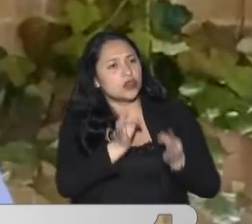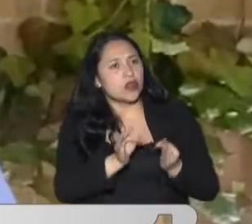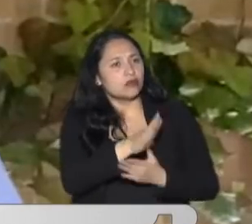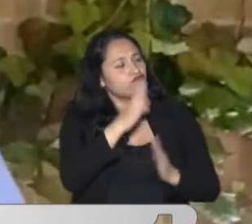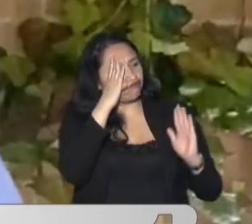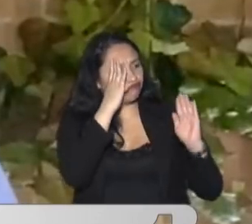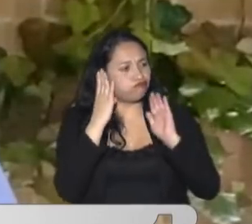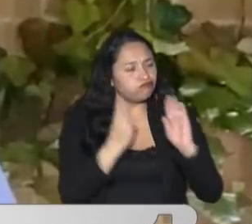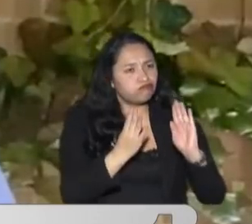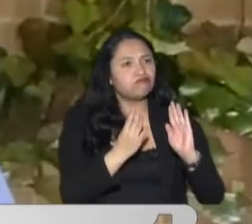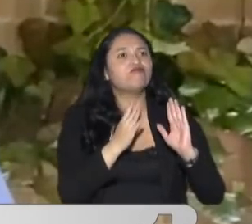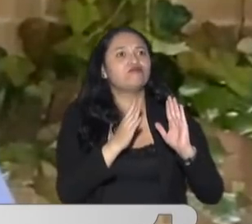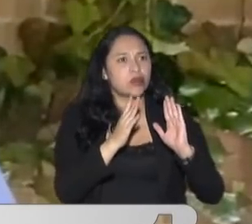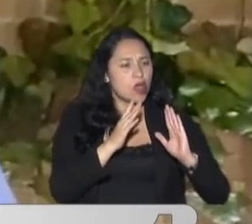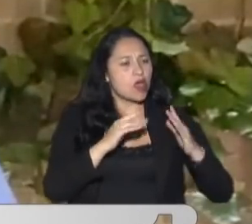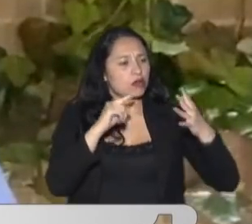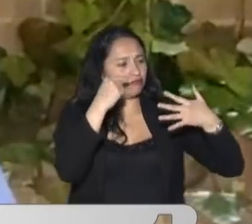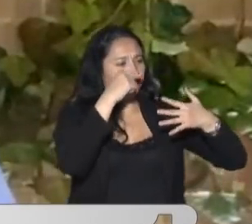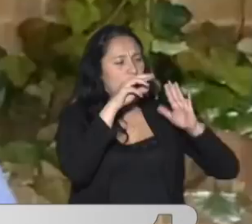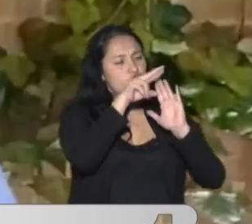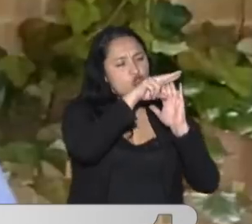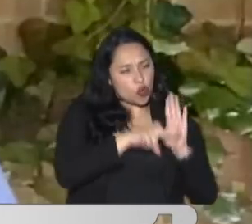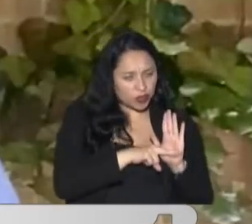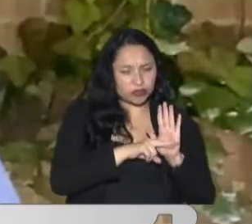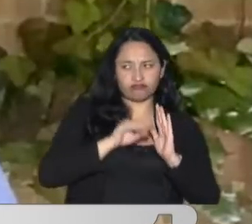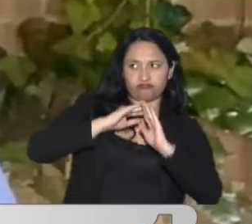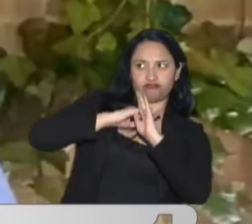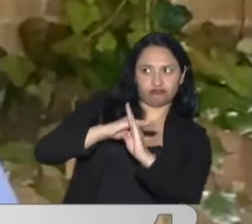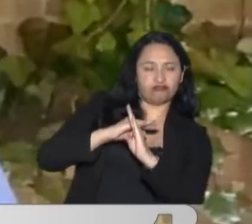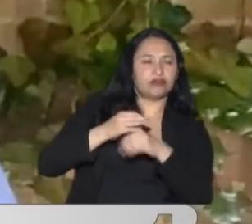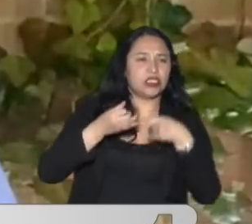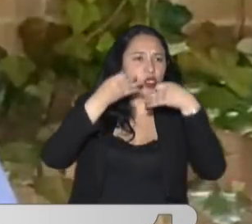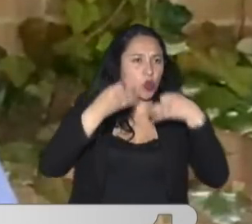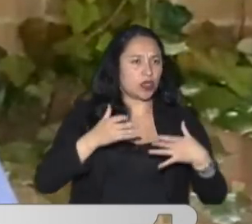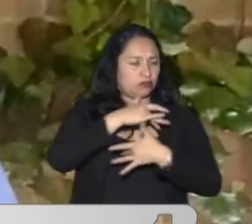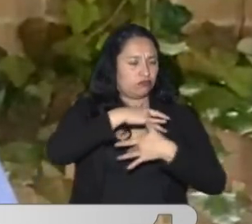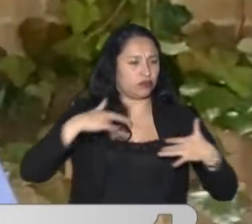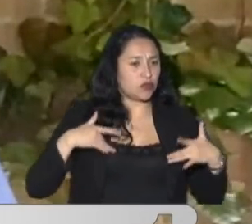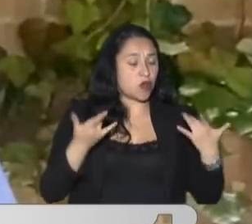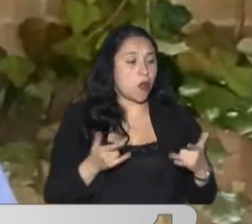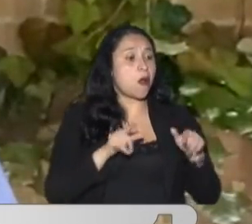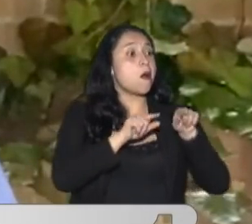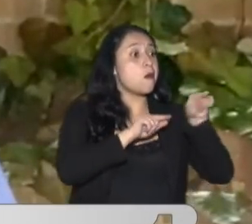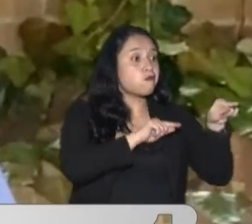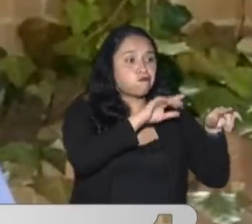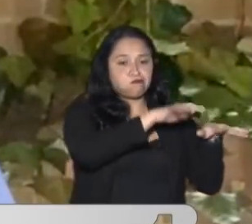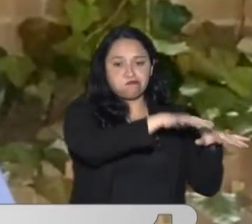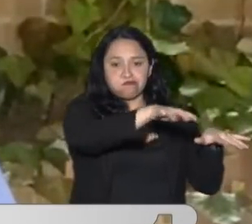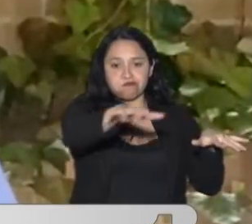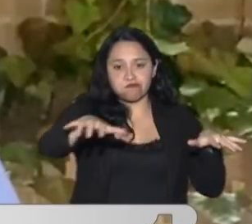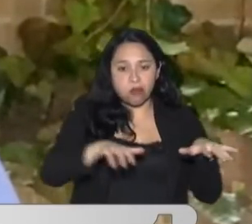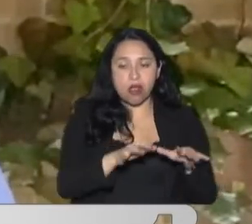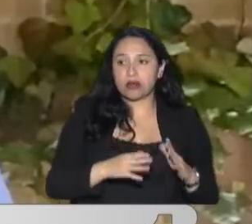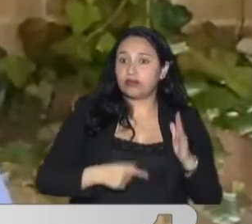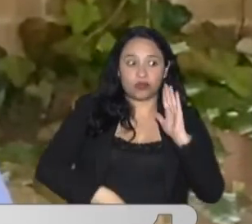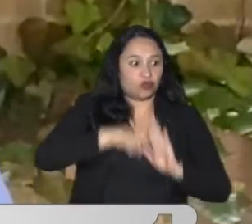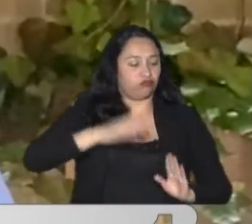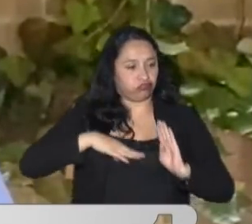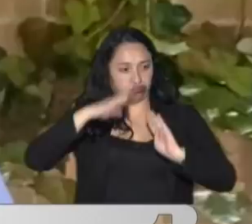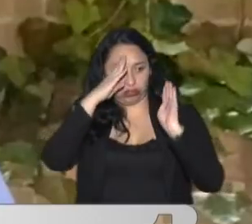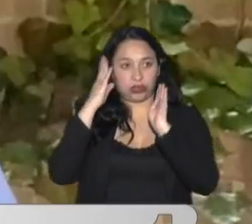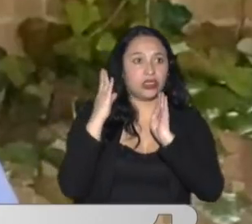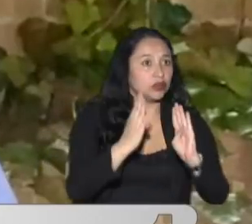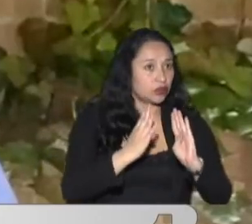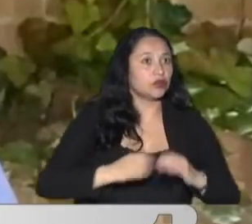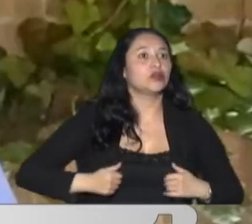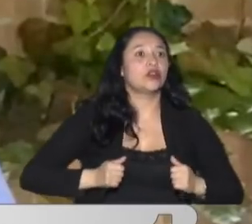atención, con todos los protocolos de bioseguridad, estarán en las unidades de reacción inmediata. Haremos presencia